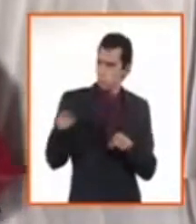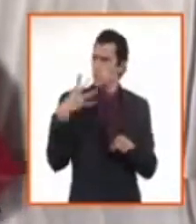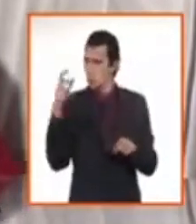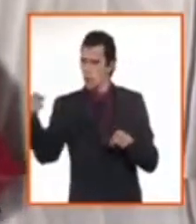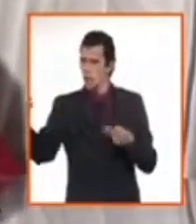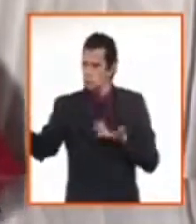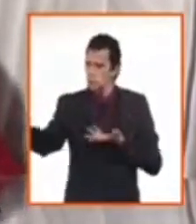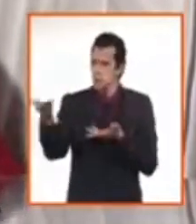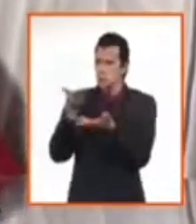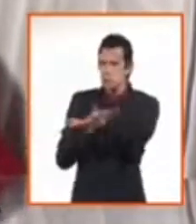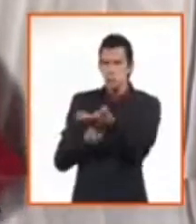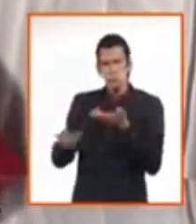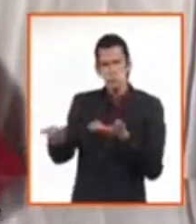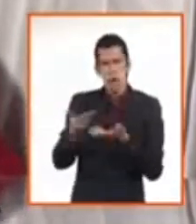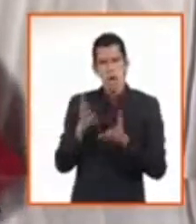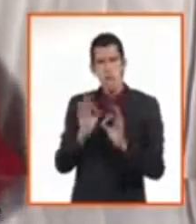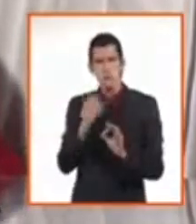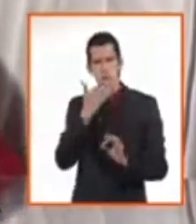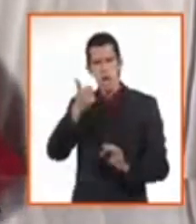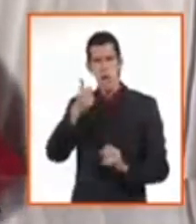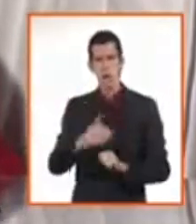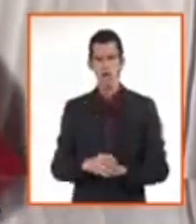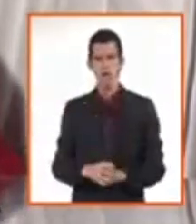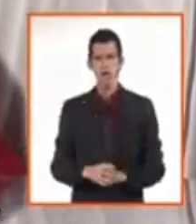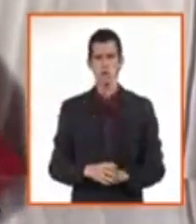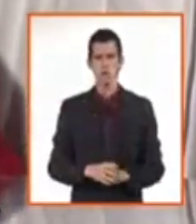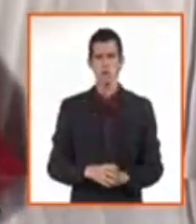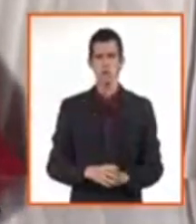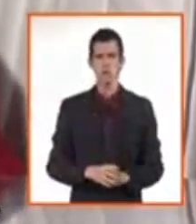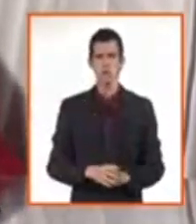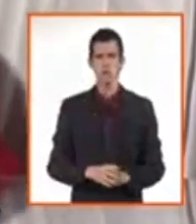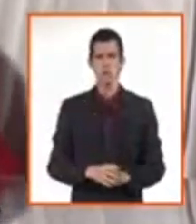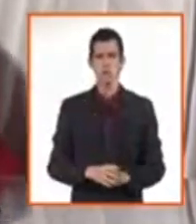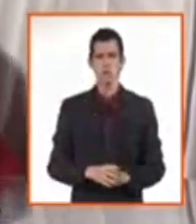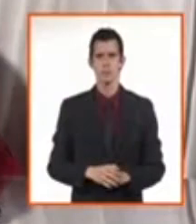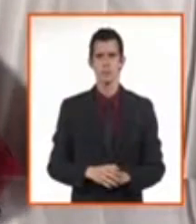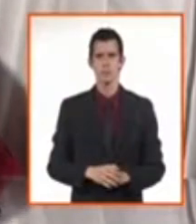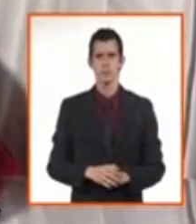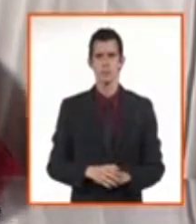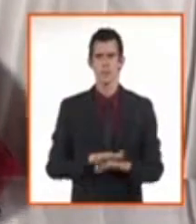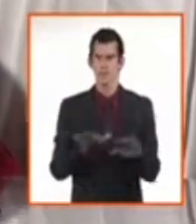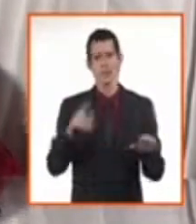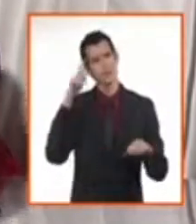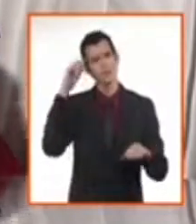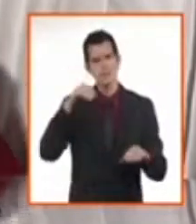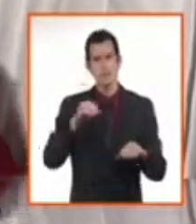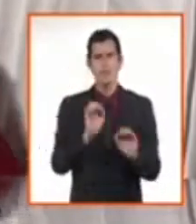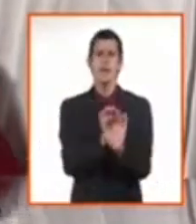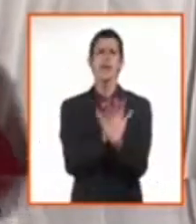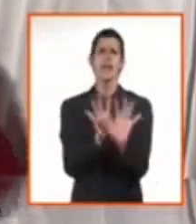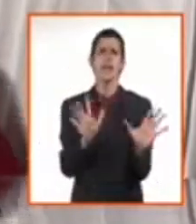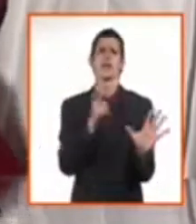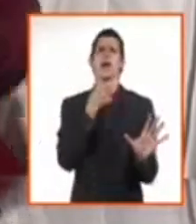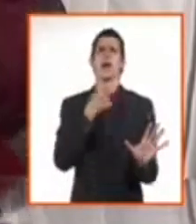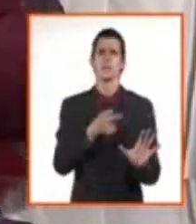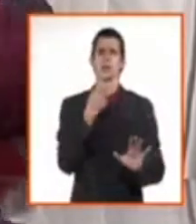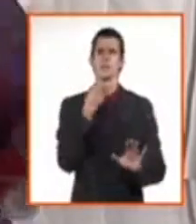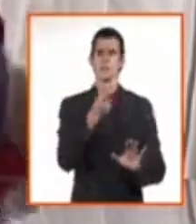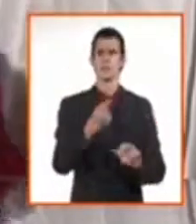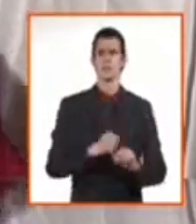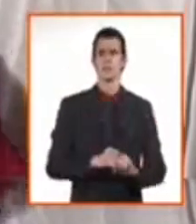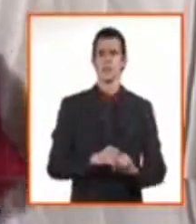respecto a cuba ya césar ahí está contado en algunos reportajes si eres cubano si eres cubanas pasa